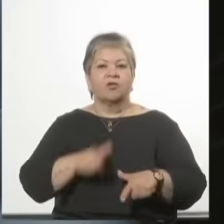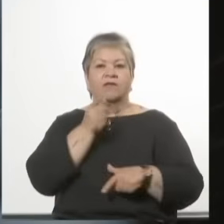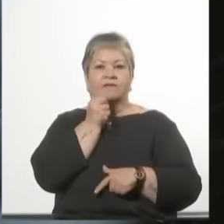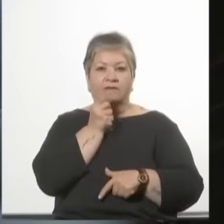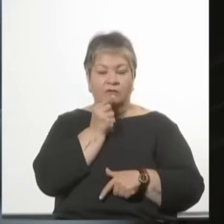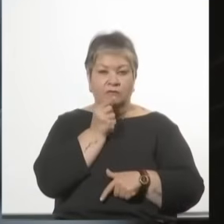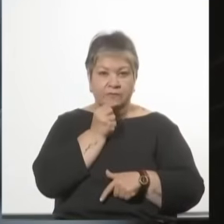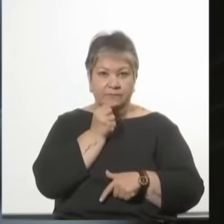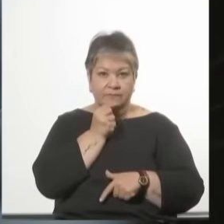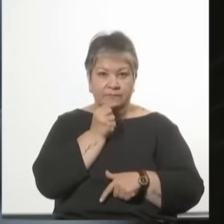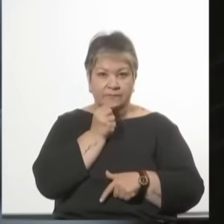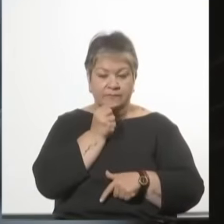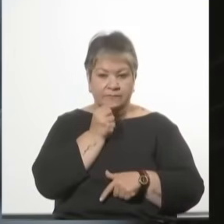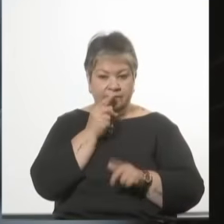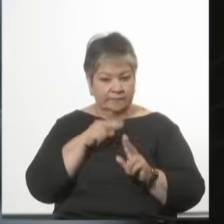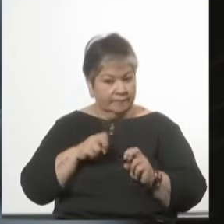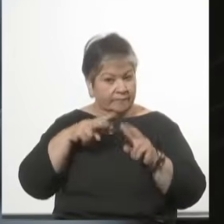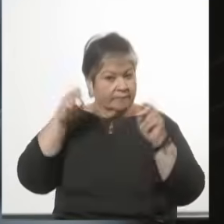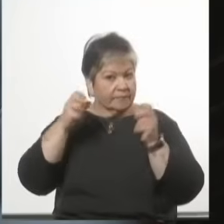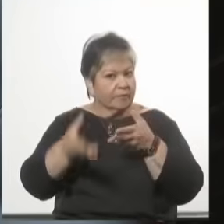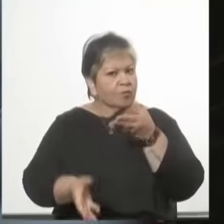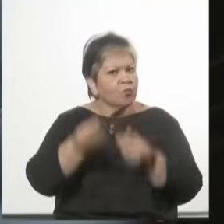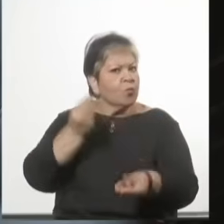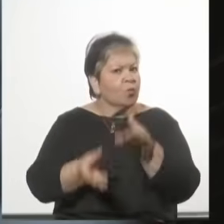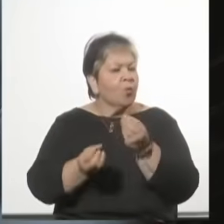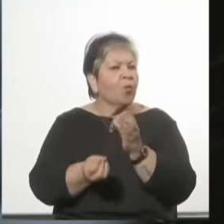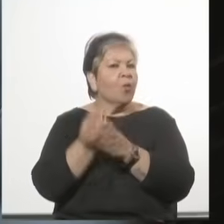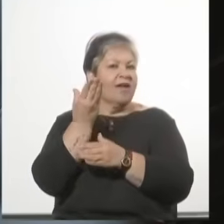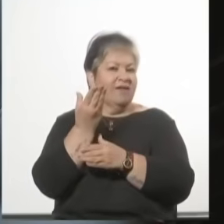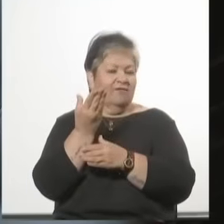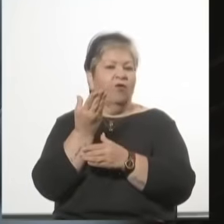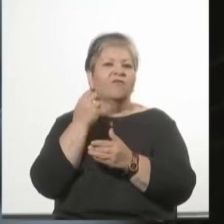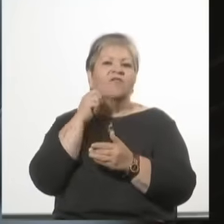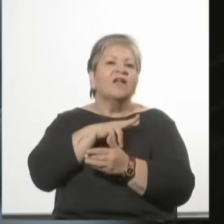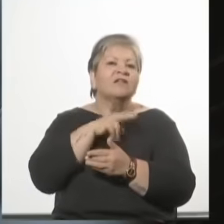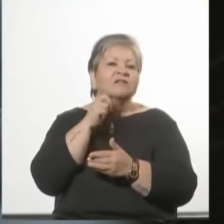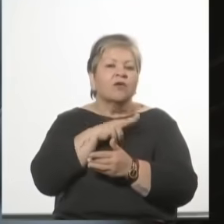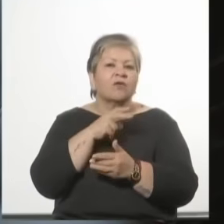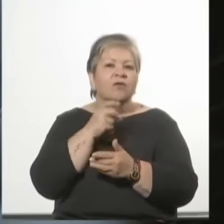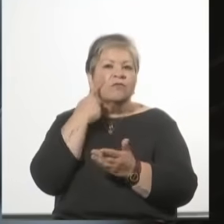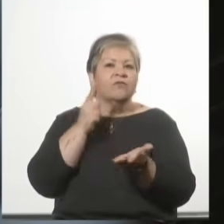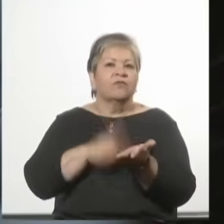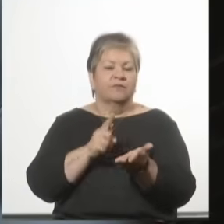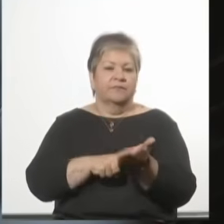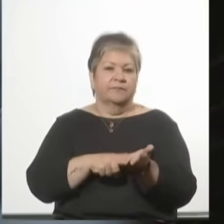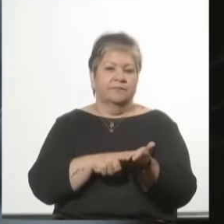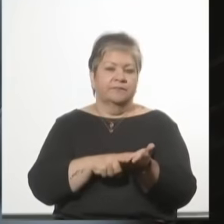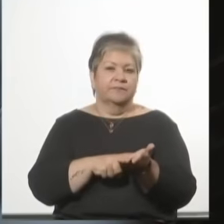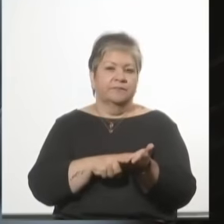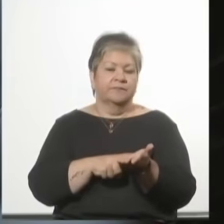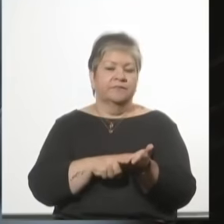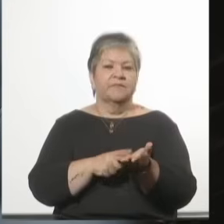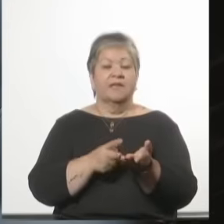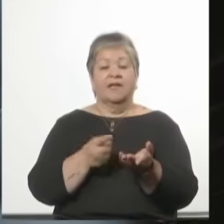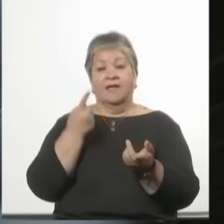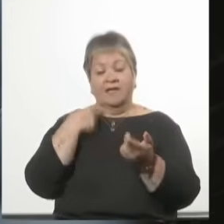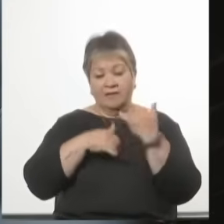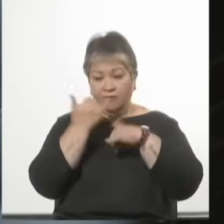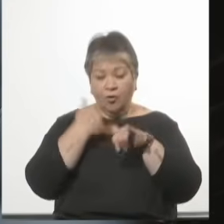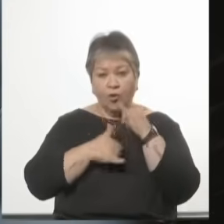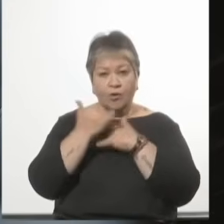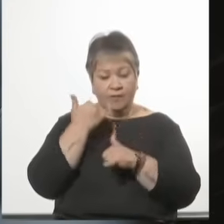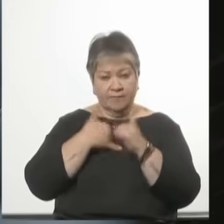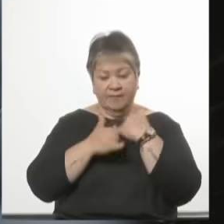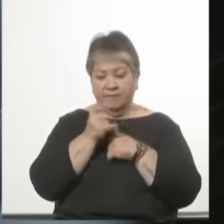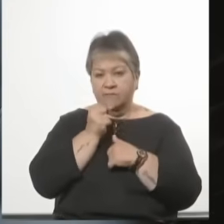Interior, emergiendo nuevos indicios de su falsedad intrínseca. En dicho informe pericial